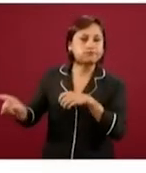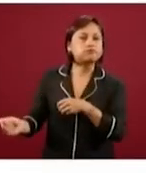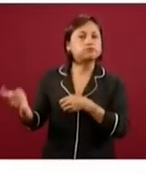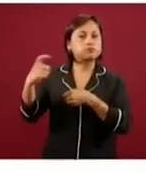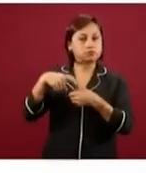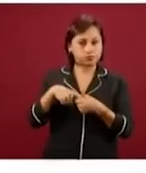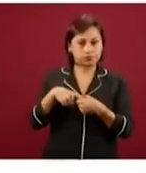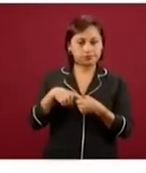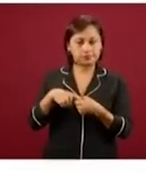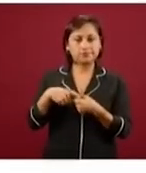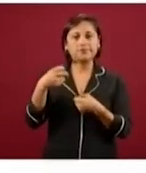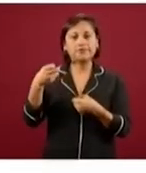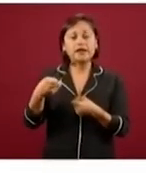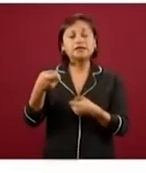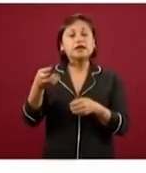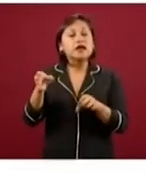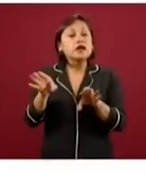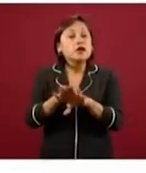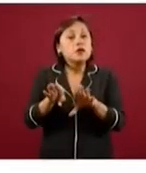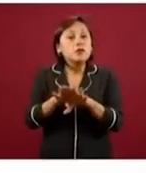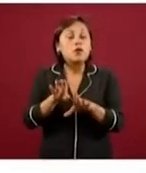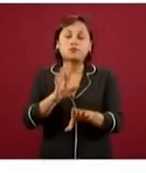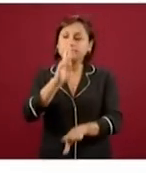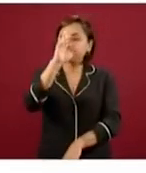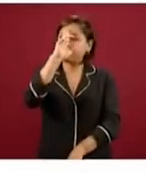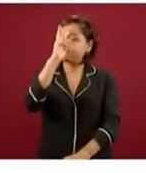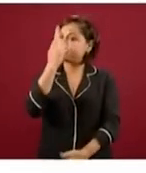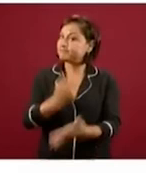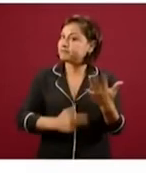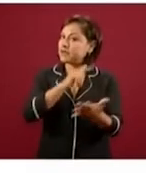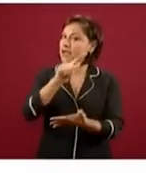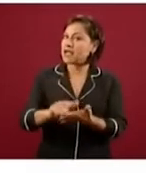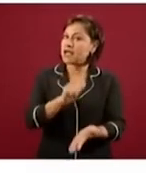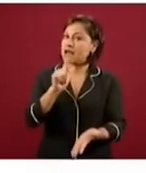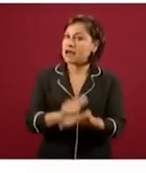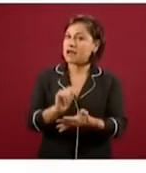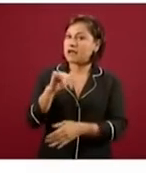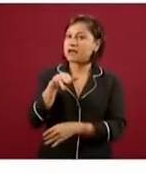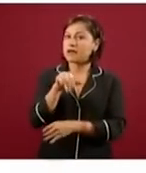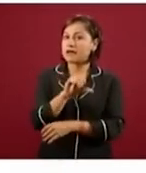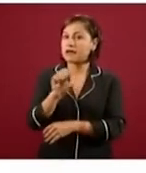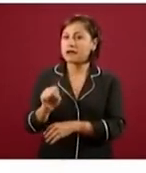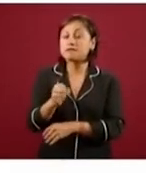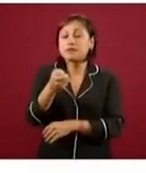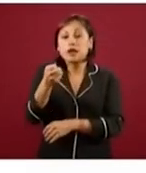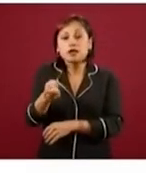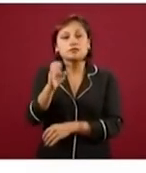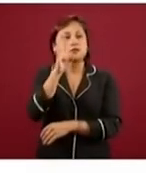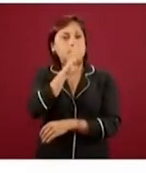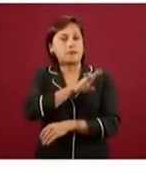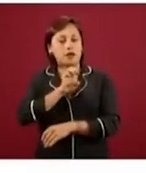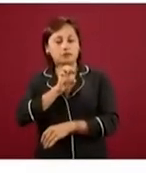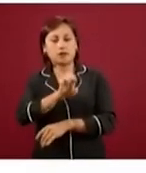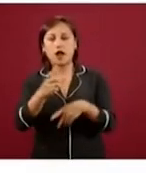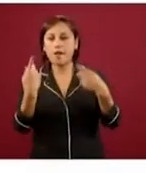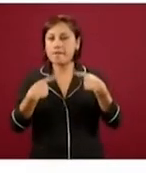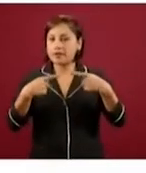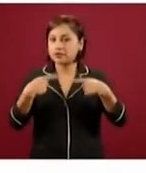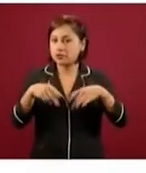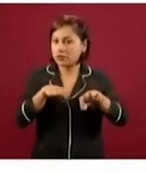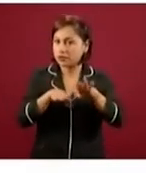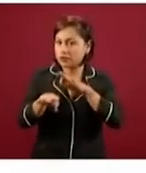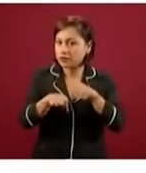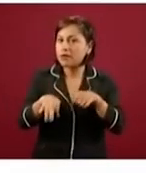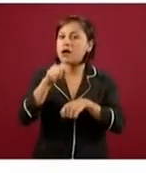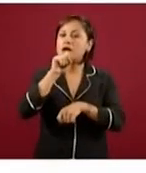o de seguridad social, afectando gravemente a los trabajadores, a sus familias y fomentando